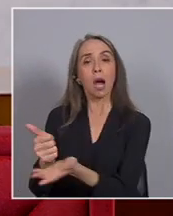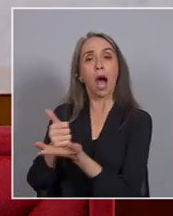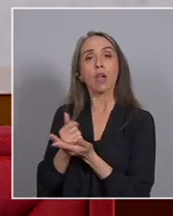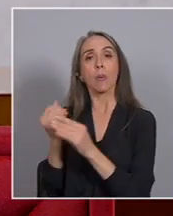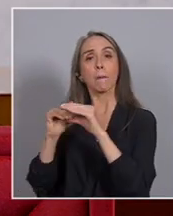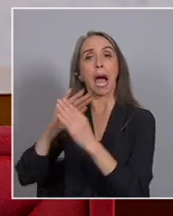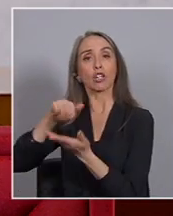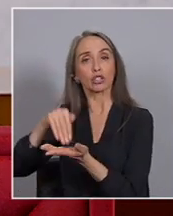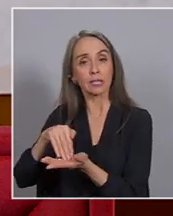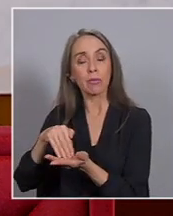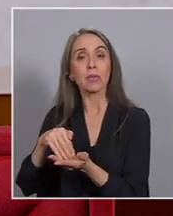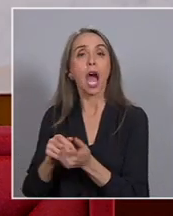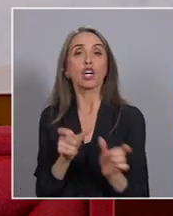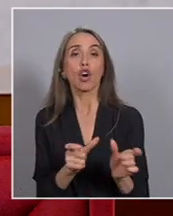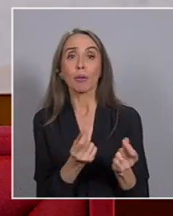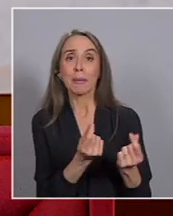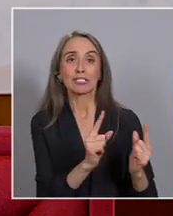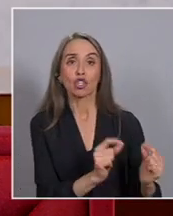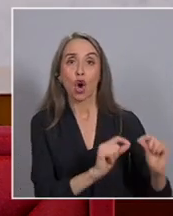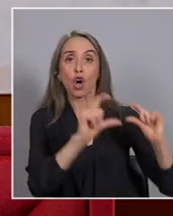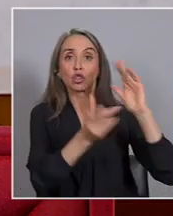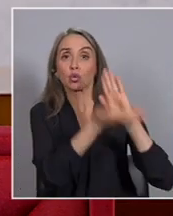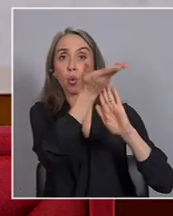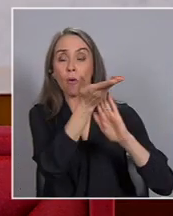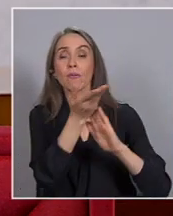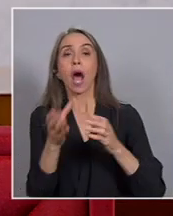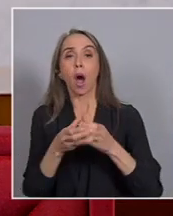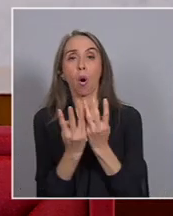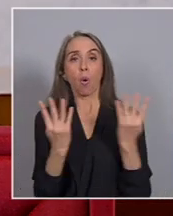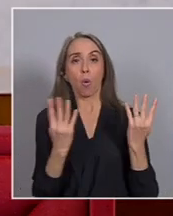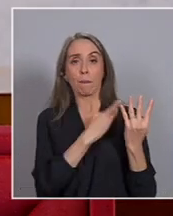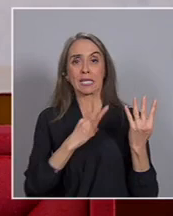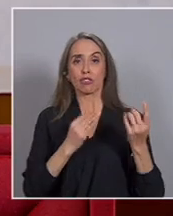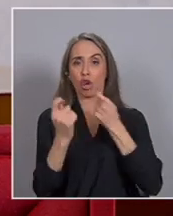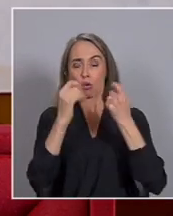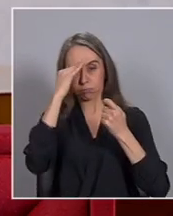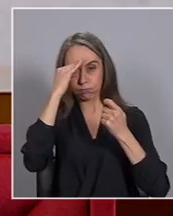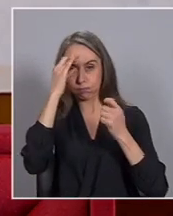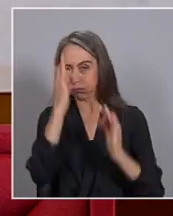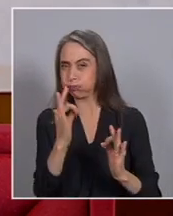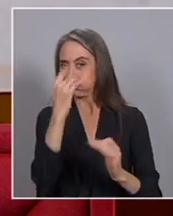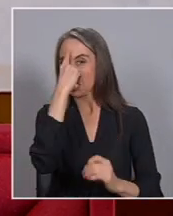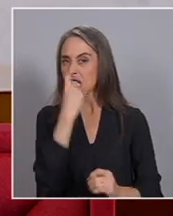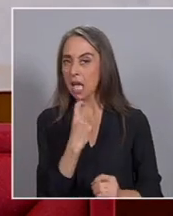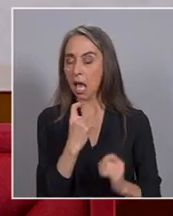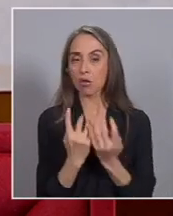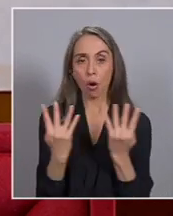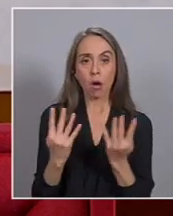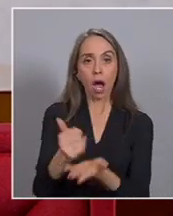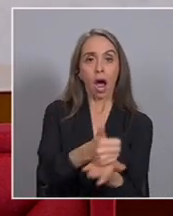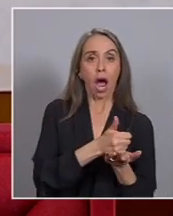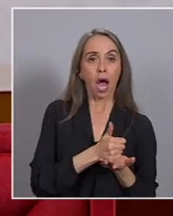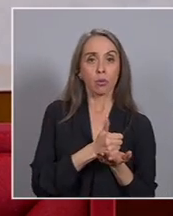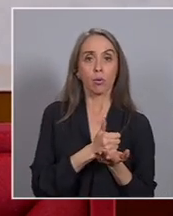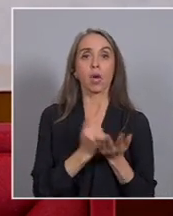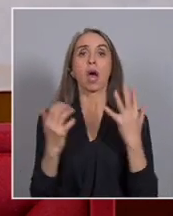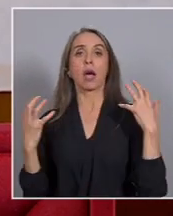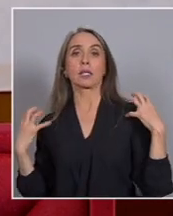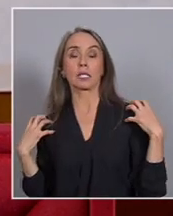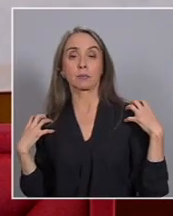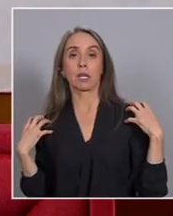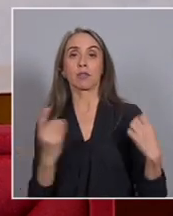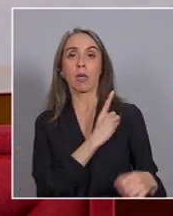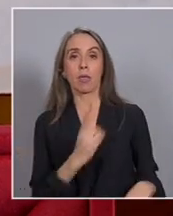del Banco Central en el control de la inflación, con un equipo económico serio y con la colaboración de la responsabilidad